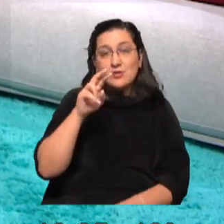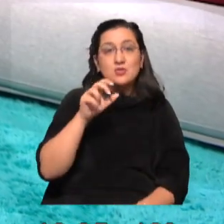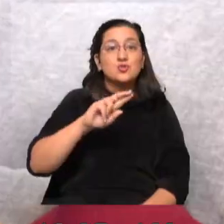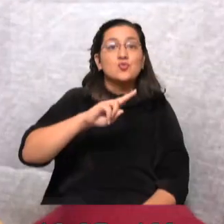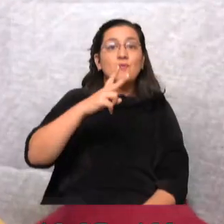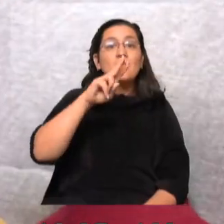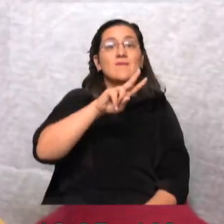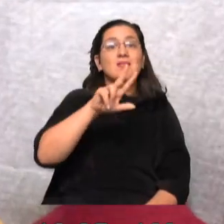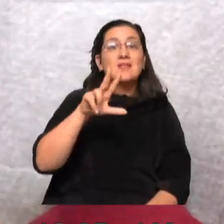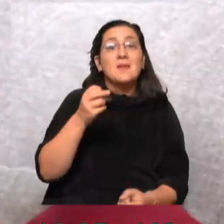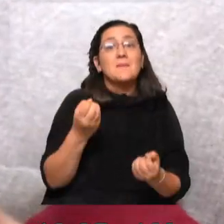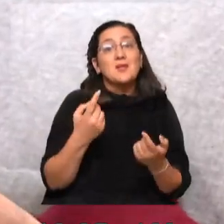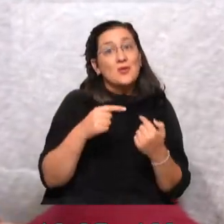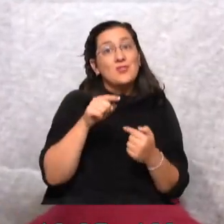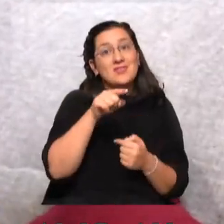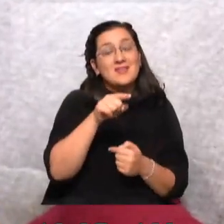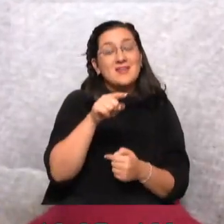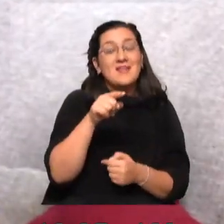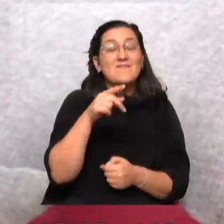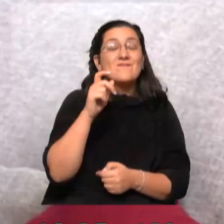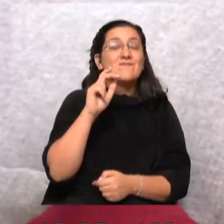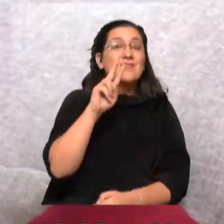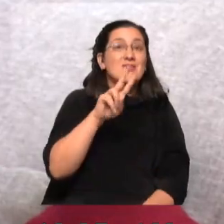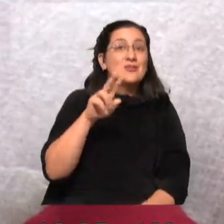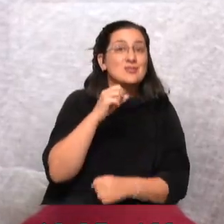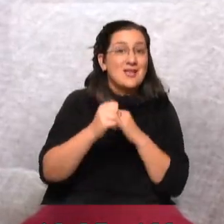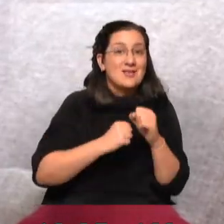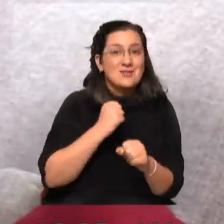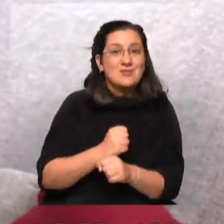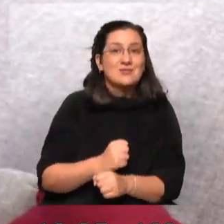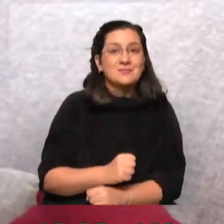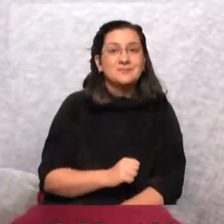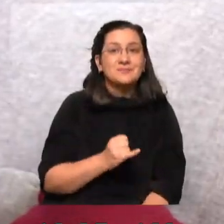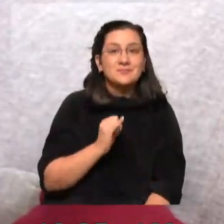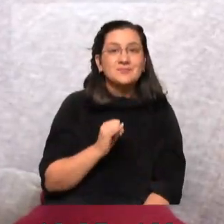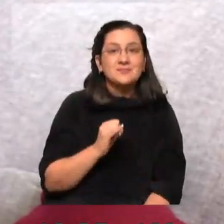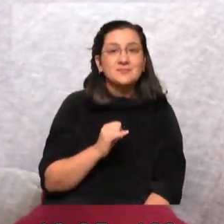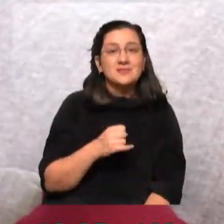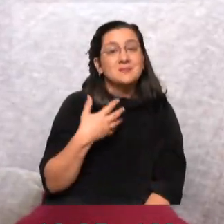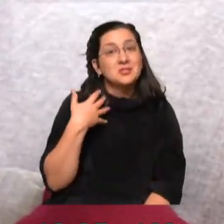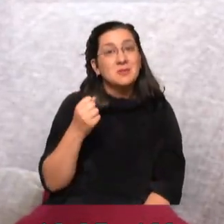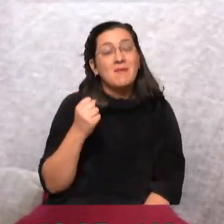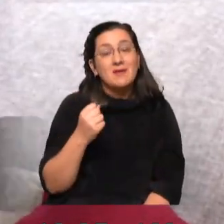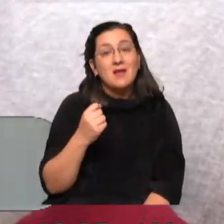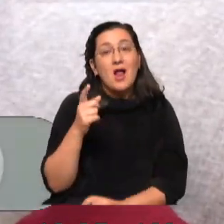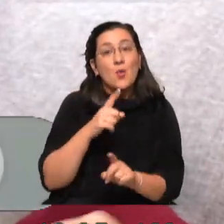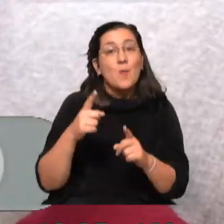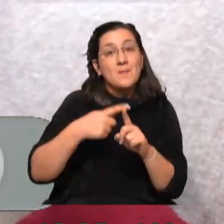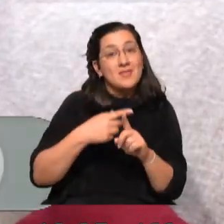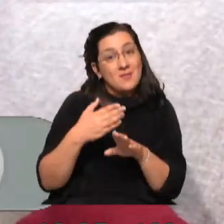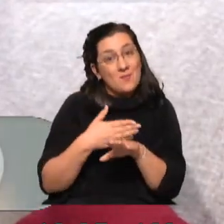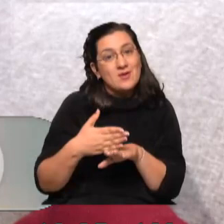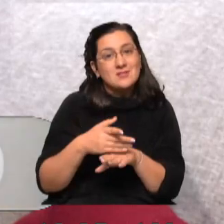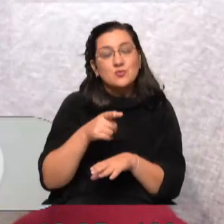Vicente. Tengo 22 por ahora. Y es por ahora, sí, hasta que cumplas tenés 22. Sí, sí, o sea, me llamaban un par de meses después y no llegaba. ¿Sos un